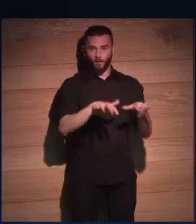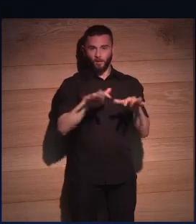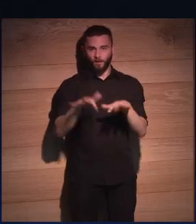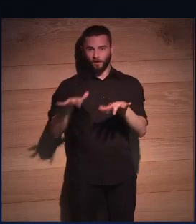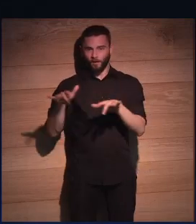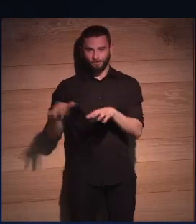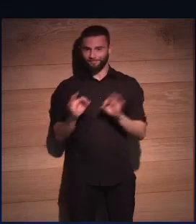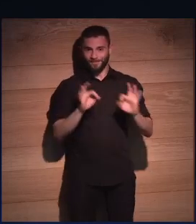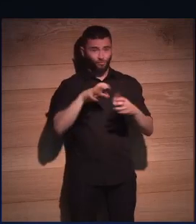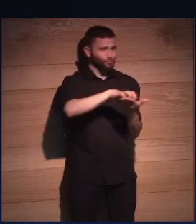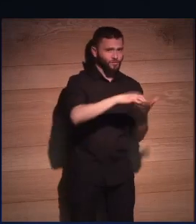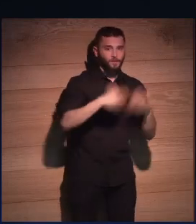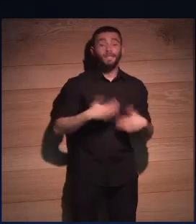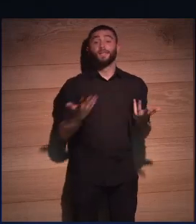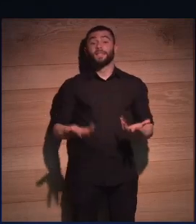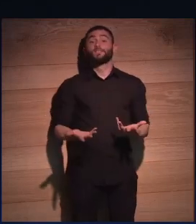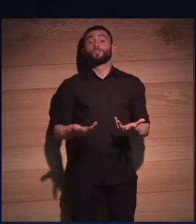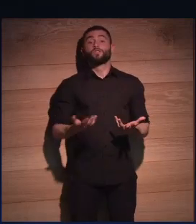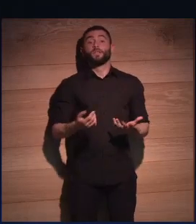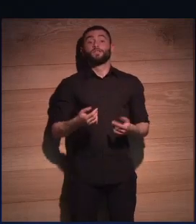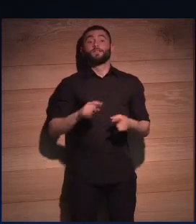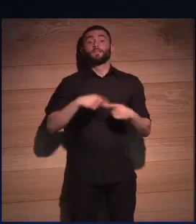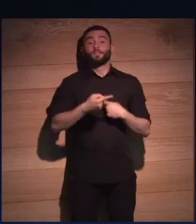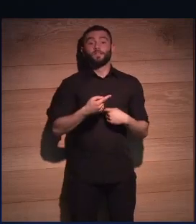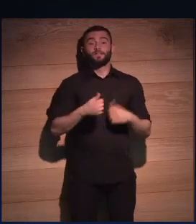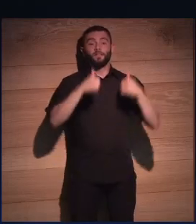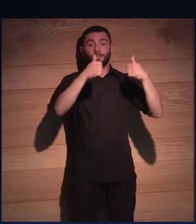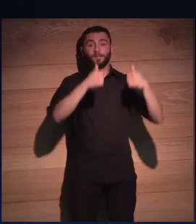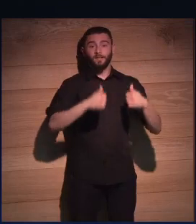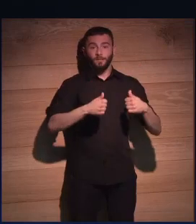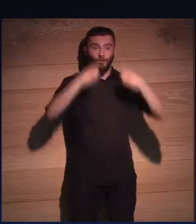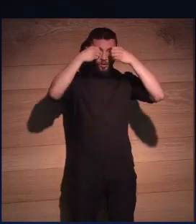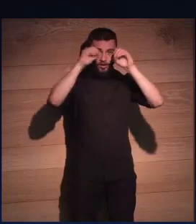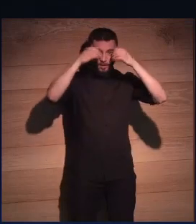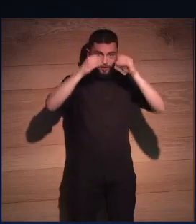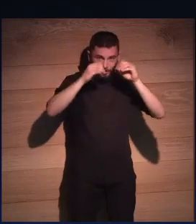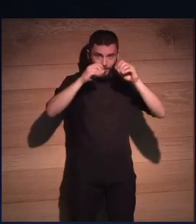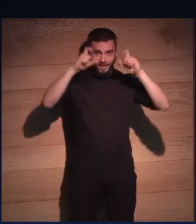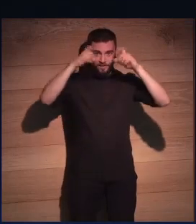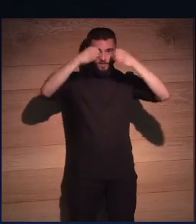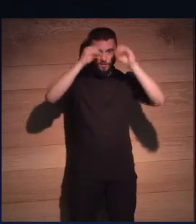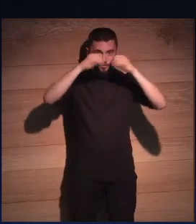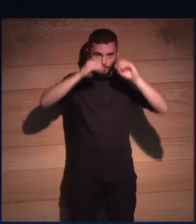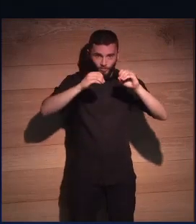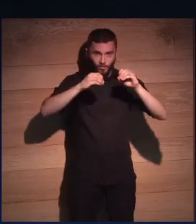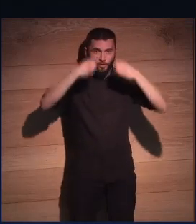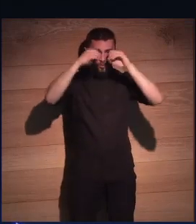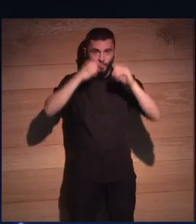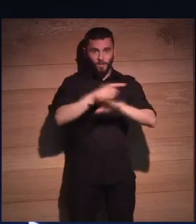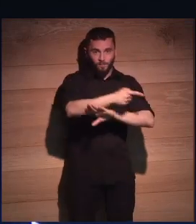Sin duda. Y luego tenéis el cartón de las gafas virtuales de Google, Google Maps, el